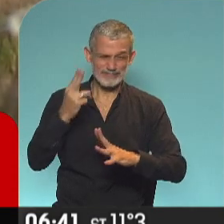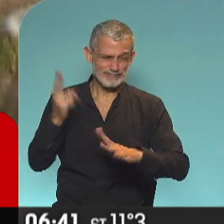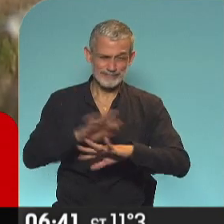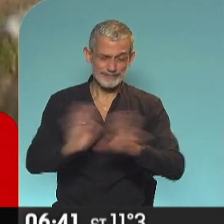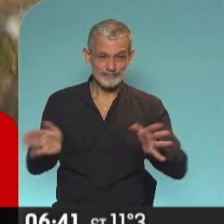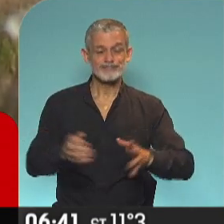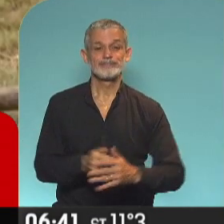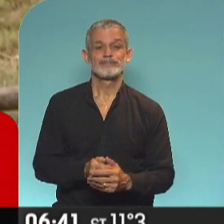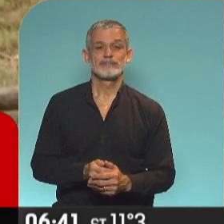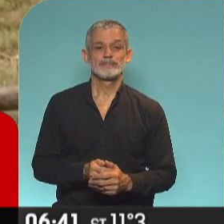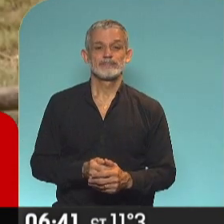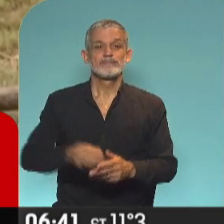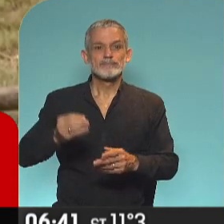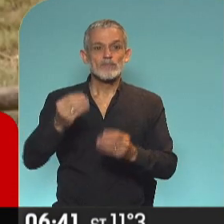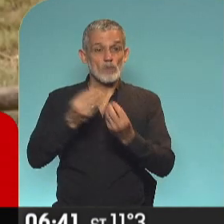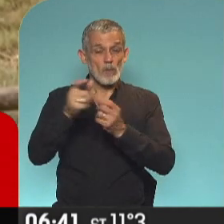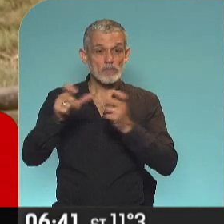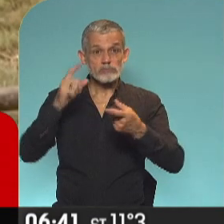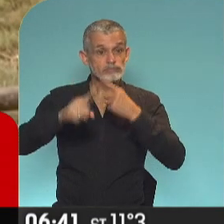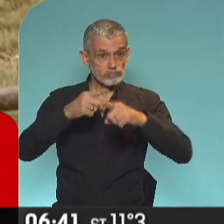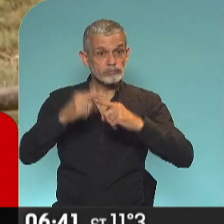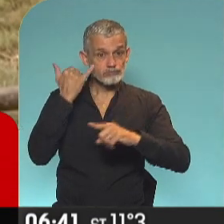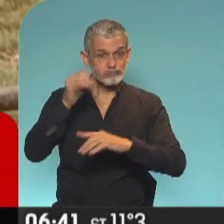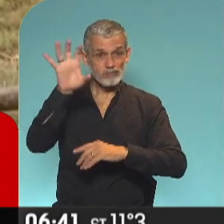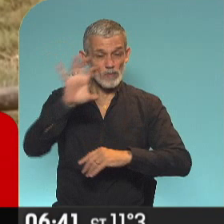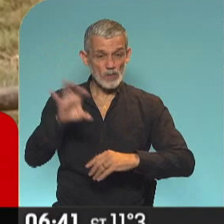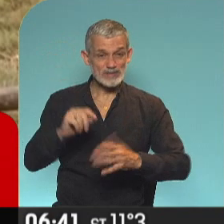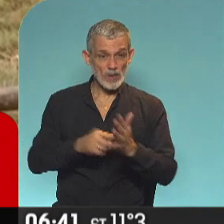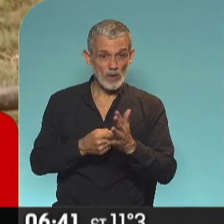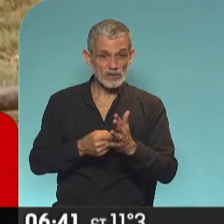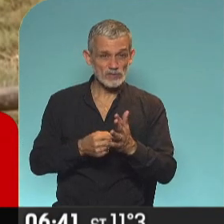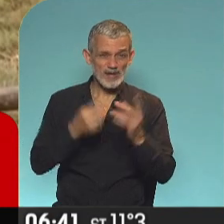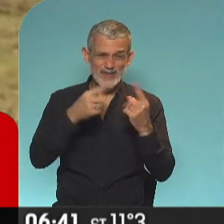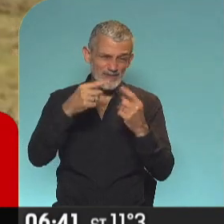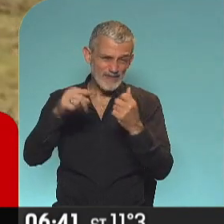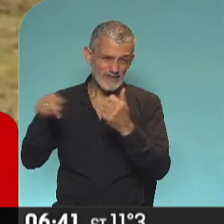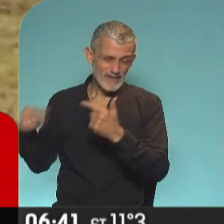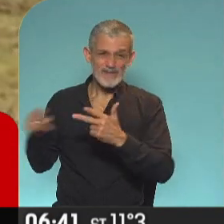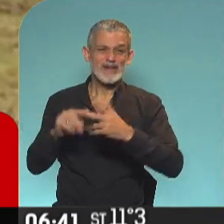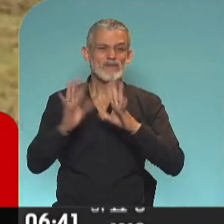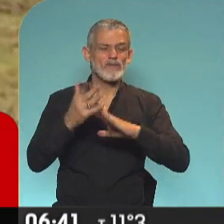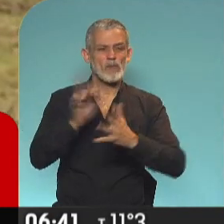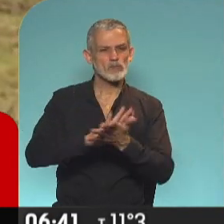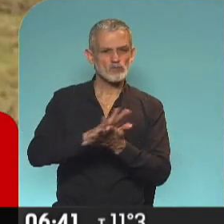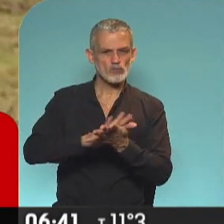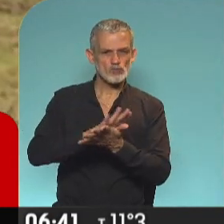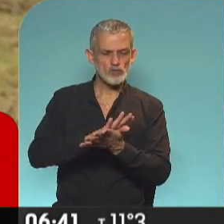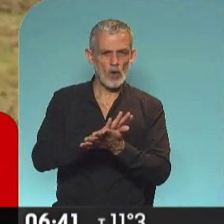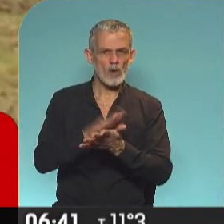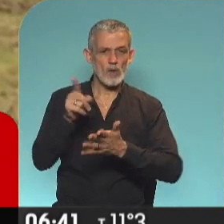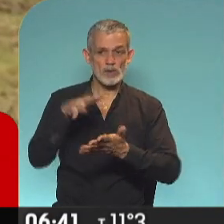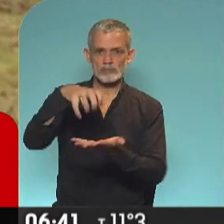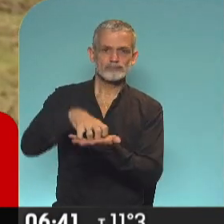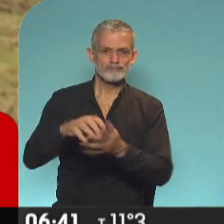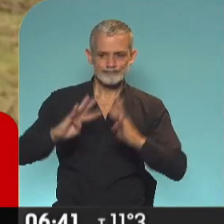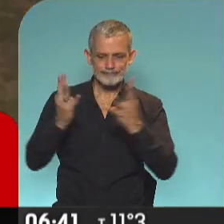precarias. Muchos acordaron con el gobierno de la provincia de Buenos Aires distintas alternativas, porque hubo allí instalado un